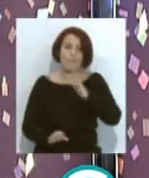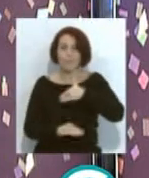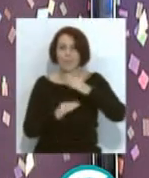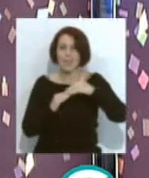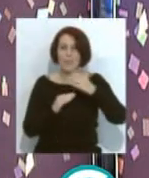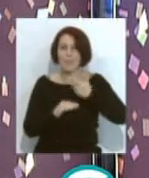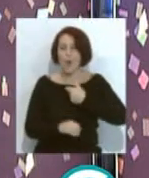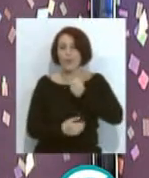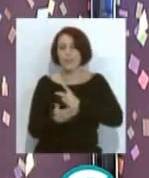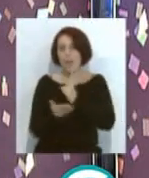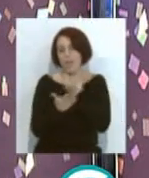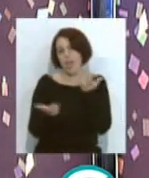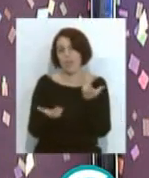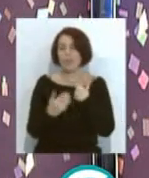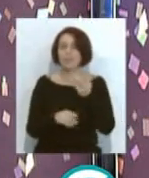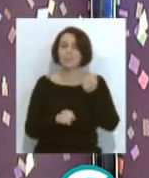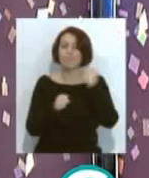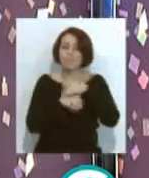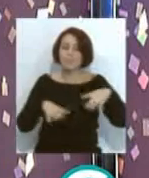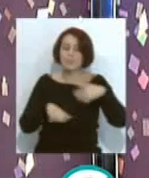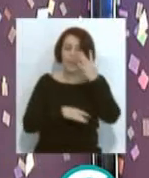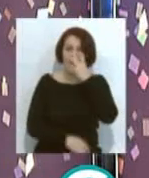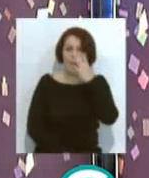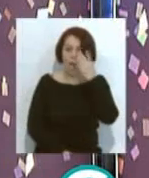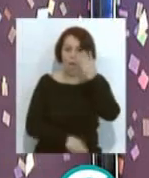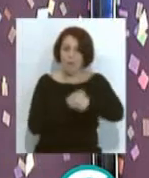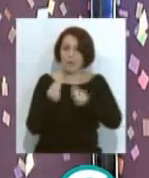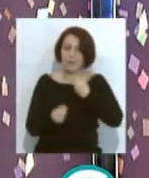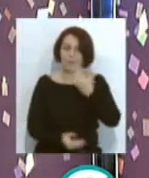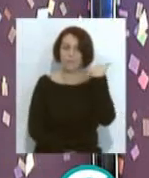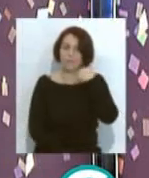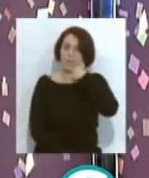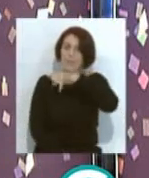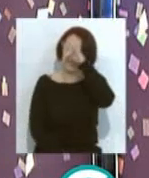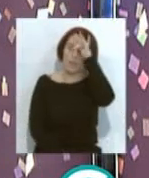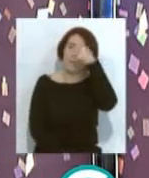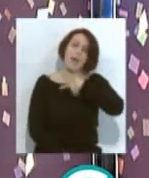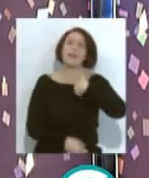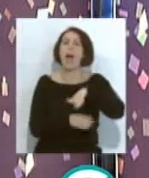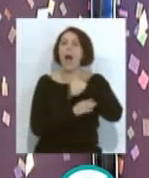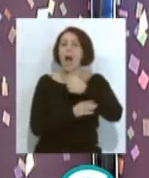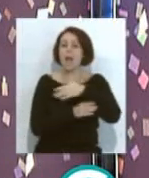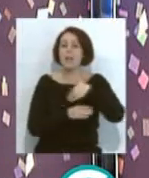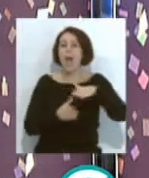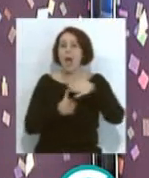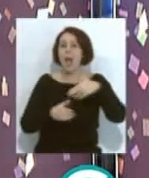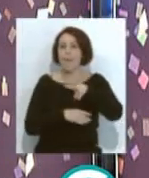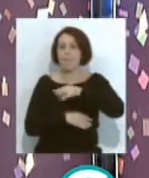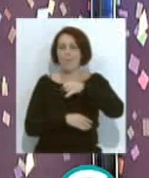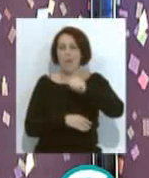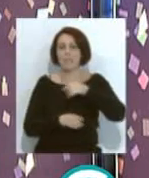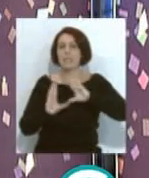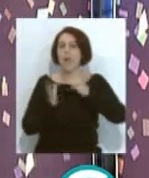se retoma en cierta medida. Las galas de carnaval lo hacían este fin de semana en Gran Vía, la chirigota de Los Impacientes que acabamos de ver y la